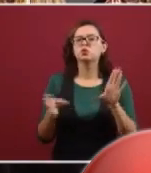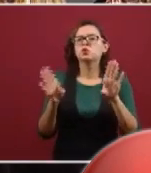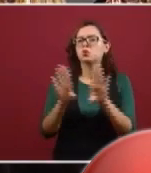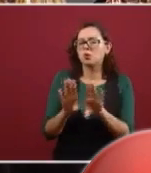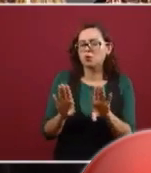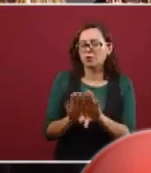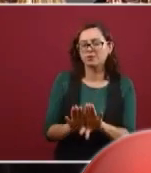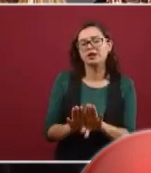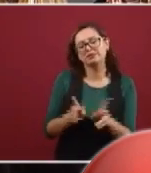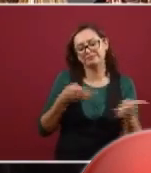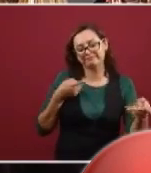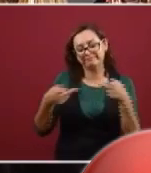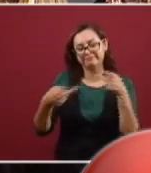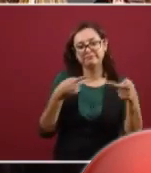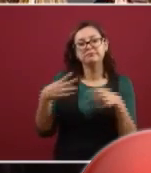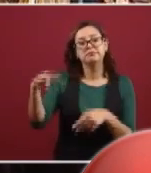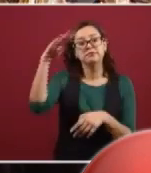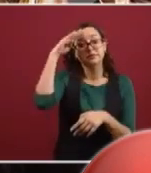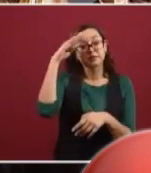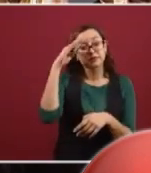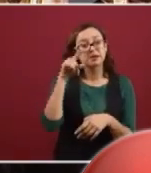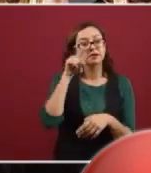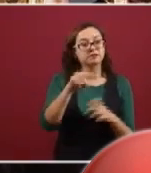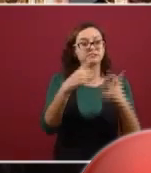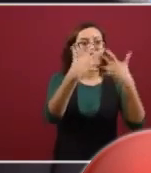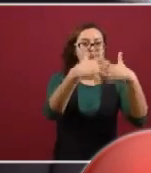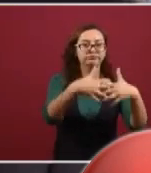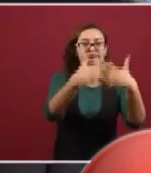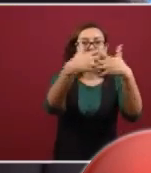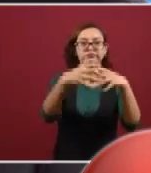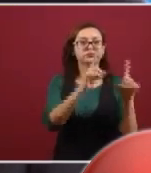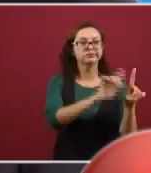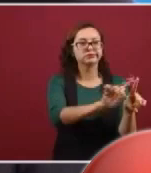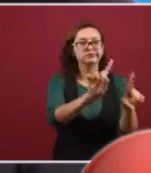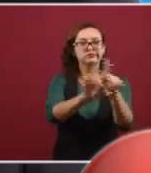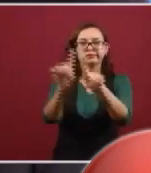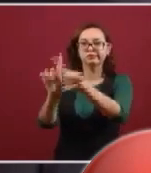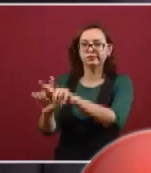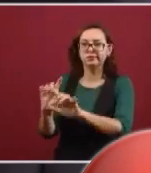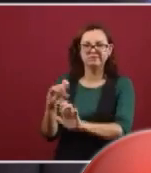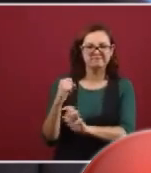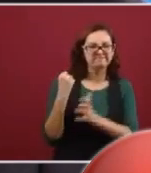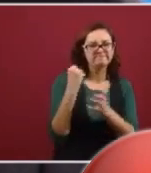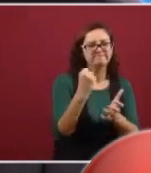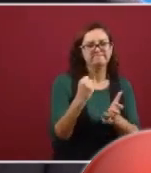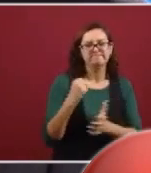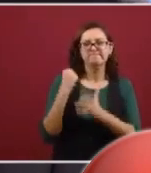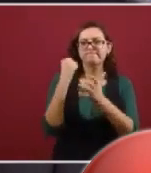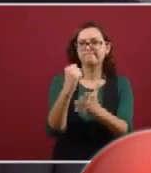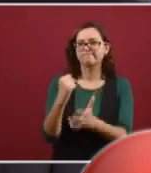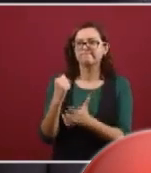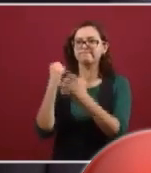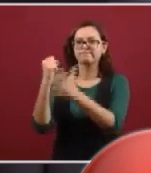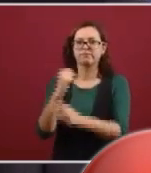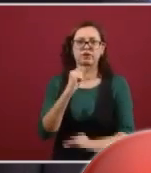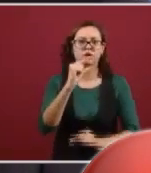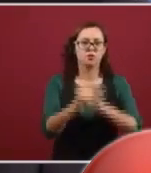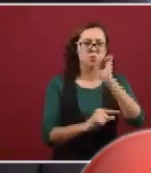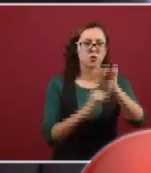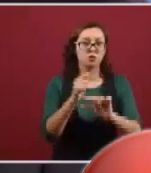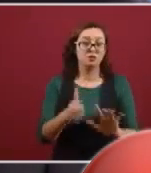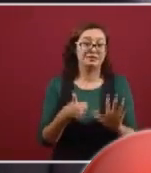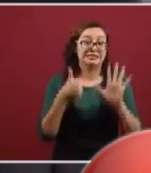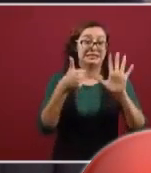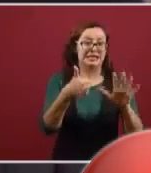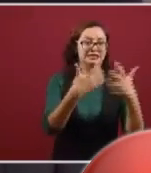refinación a partir de los mayores montos de inversión que se destinan para la rehabilitación de las 6